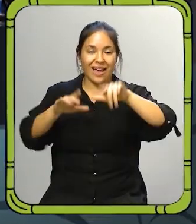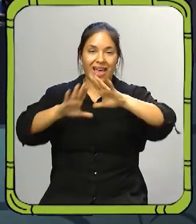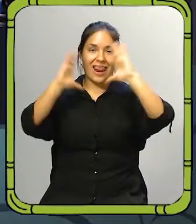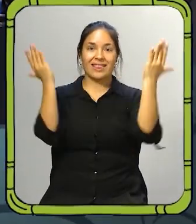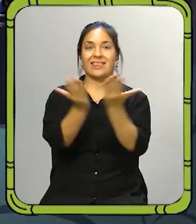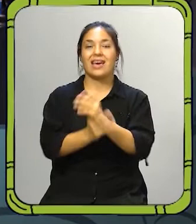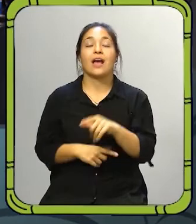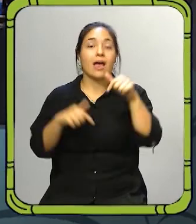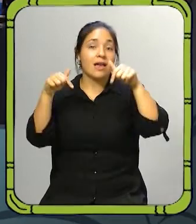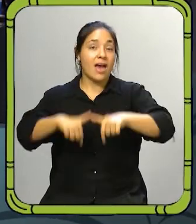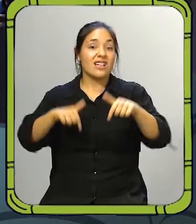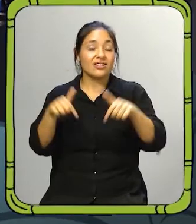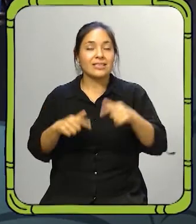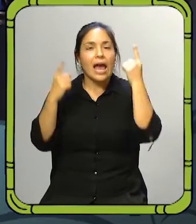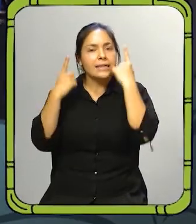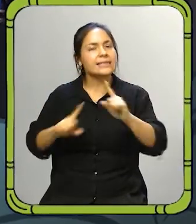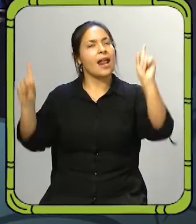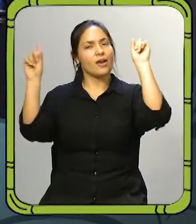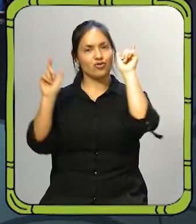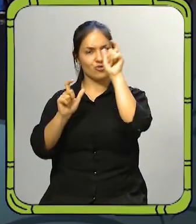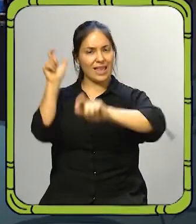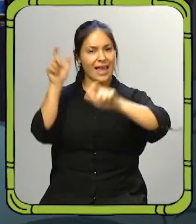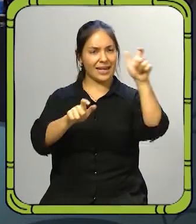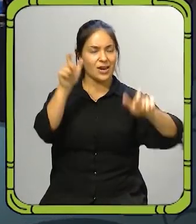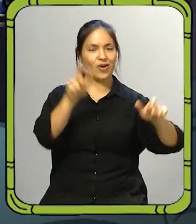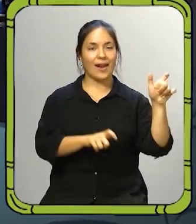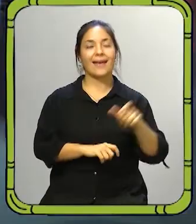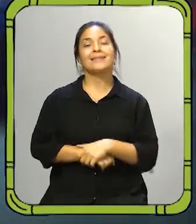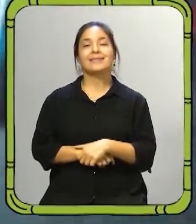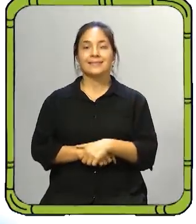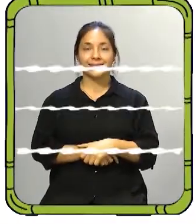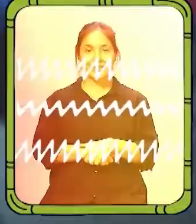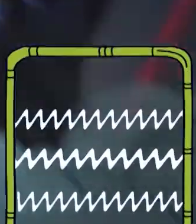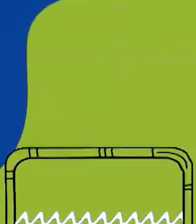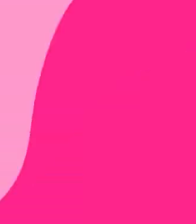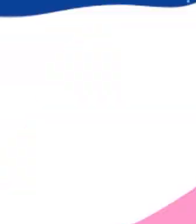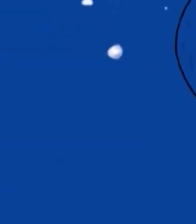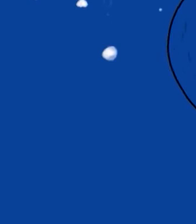Esto fue Extraños Terrícolas.